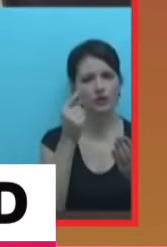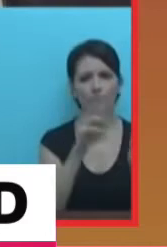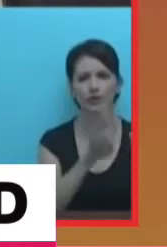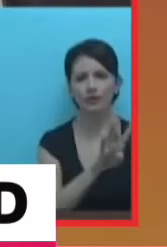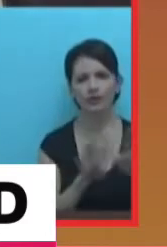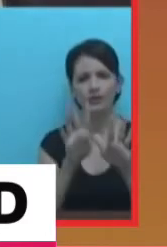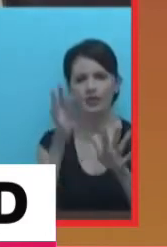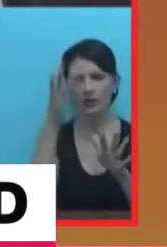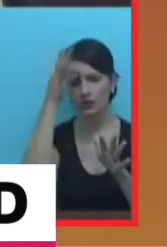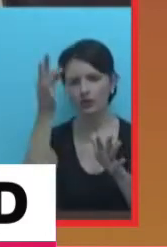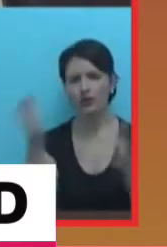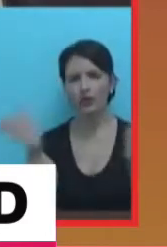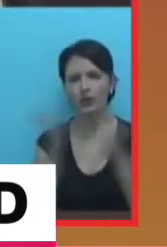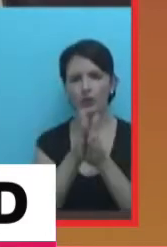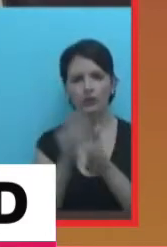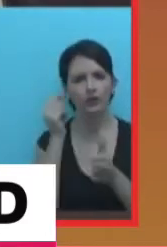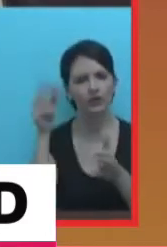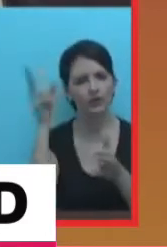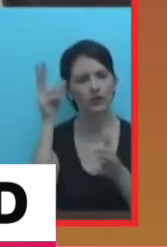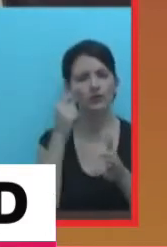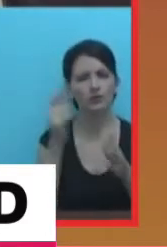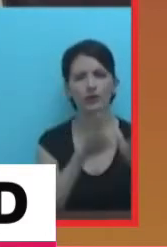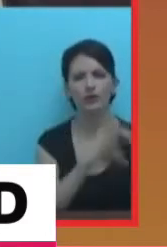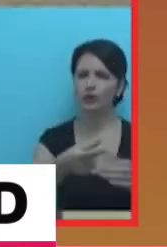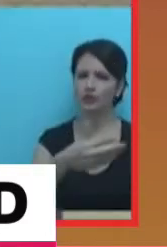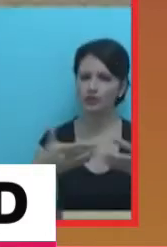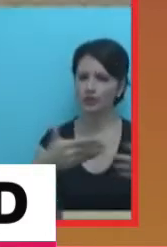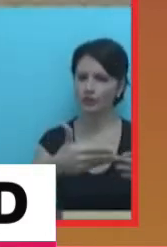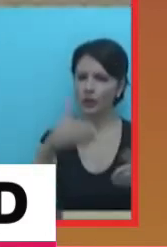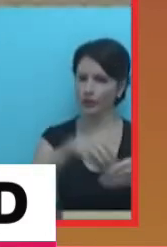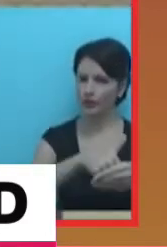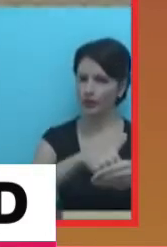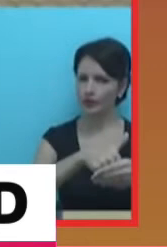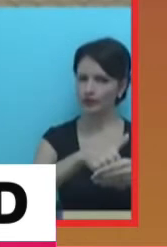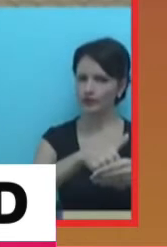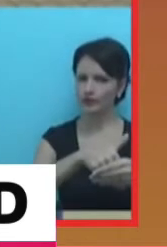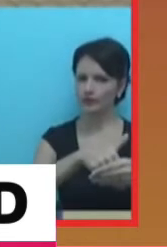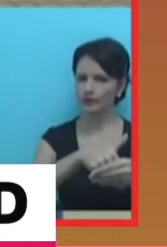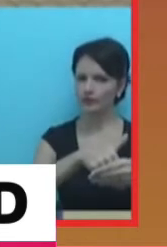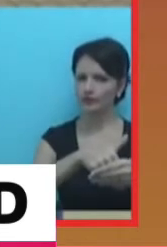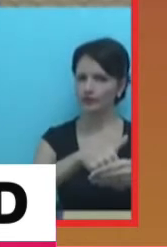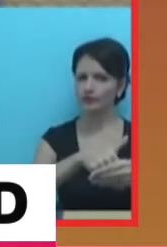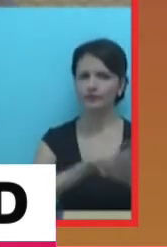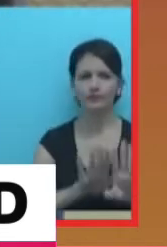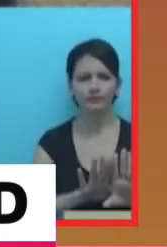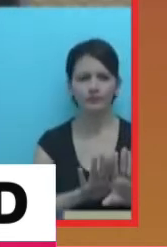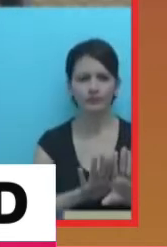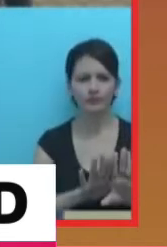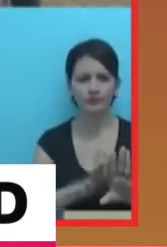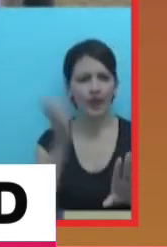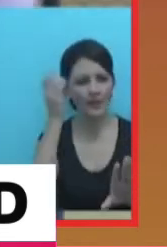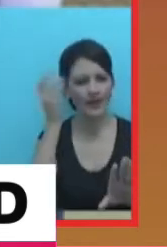¿no? Y me parece que también es muy importante poder contar con esta herramienta legal, sobre todo para aquellas mujeres